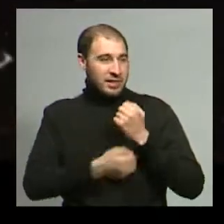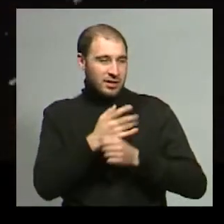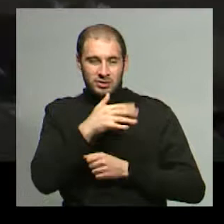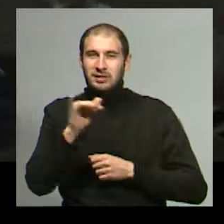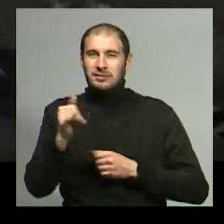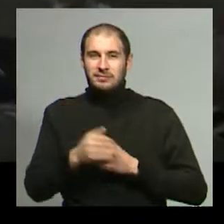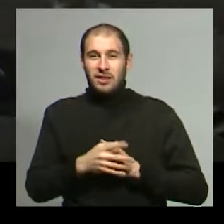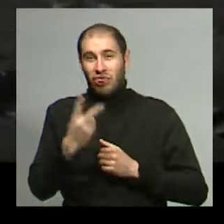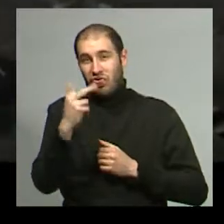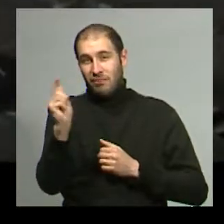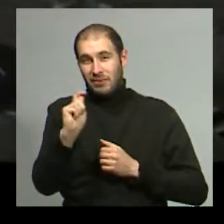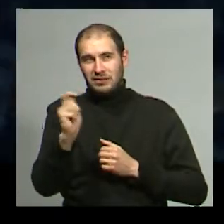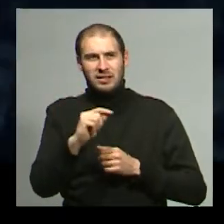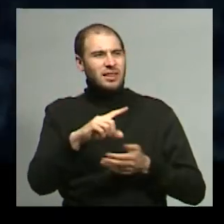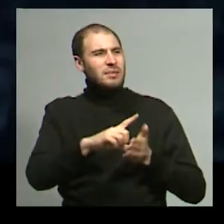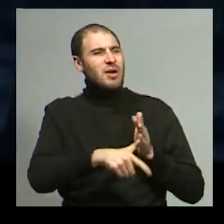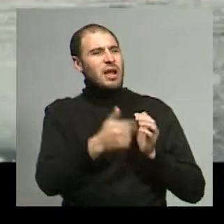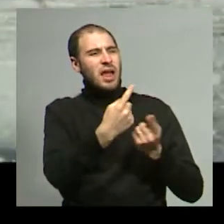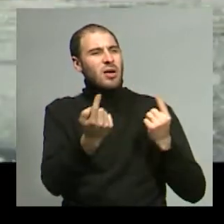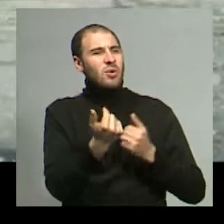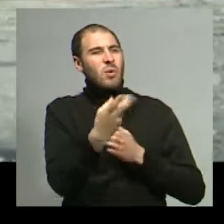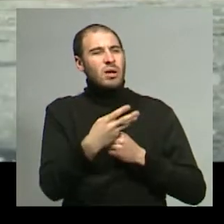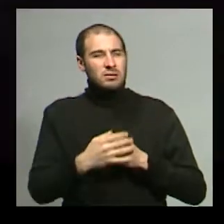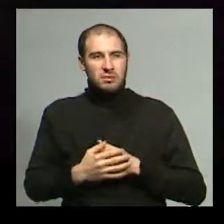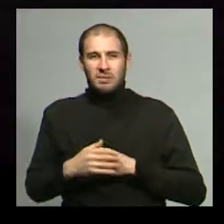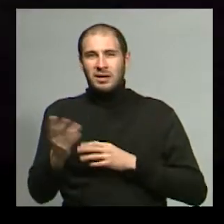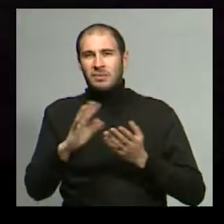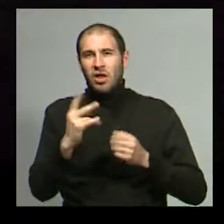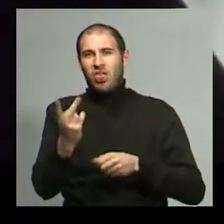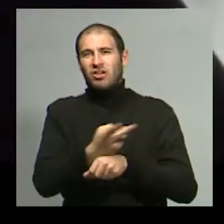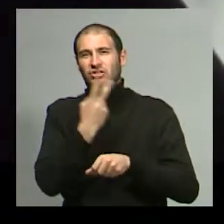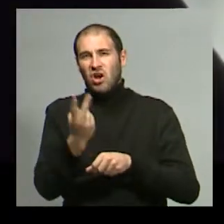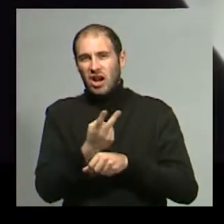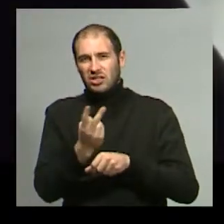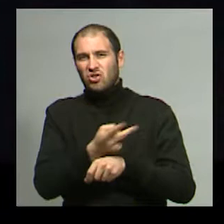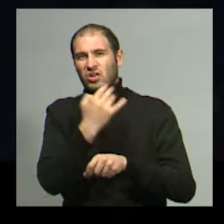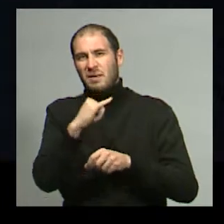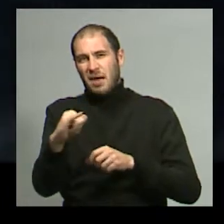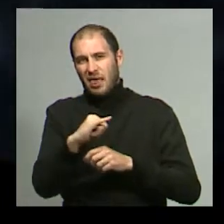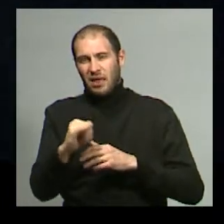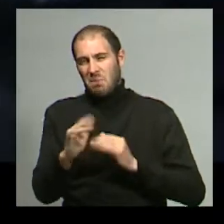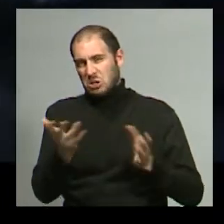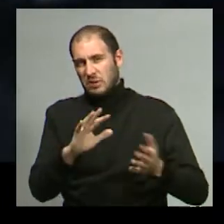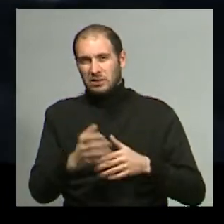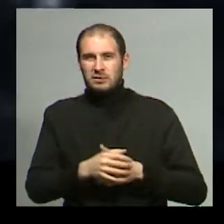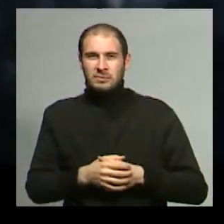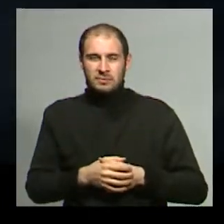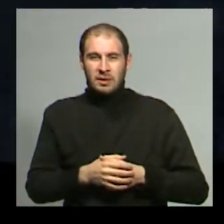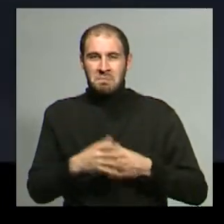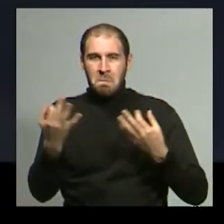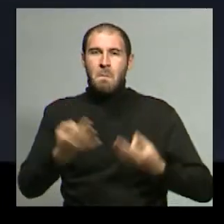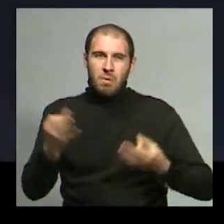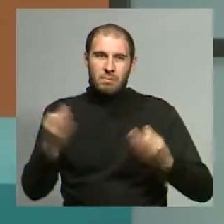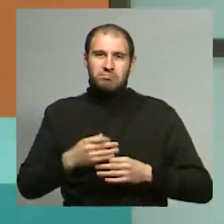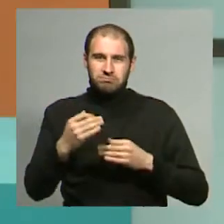Sí, tenés, mira, dos meses. ¿Cuánto dura cada una de estas películas? Y alrededor de dos horas y media. Pero bueno, están muy buenas, te